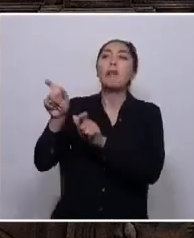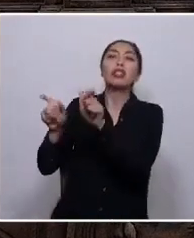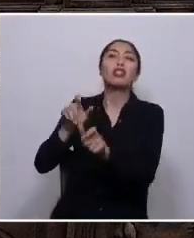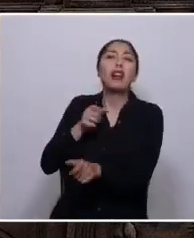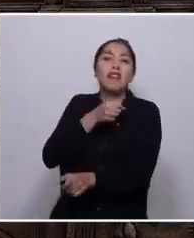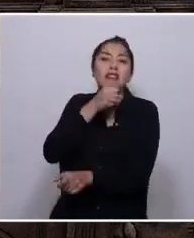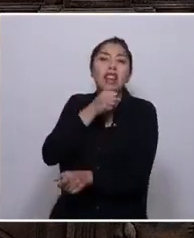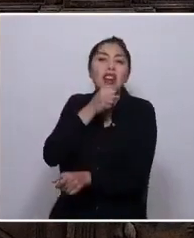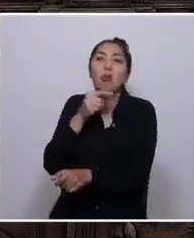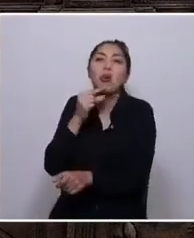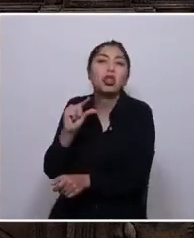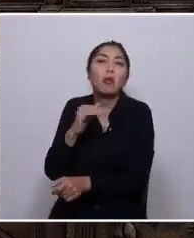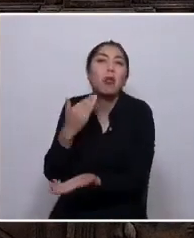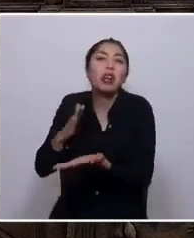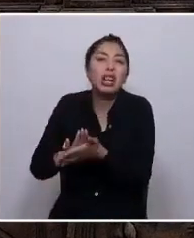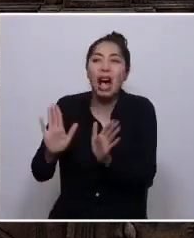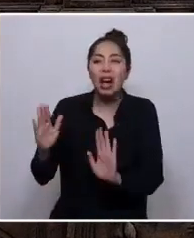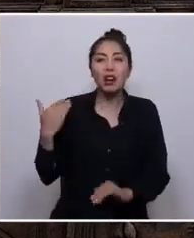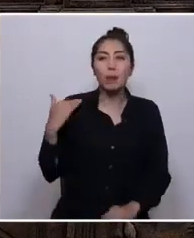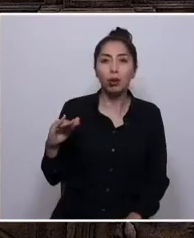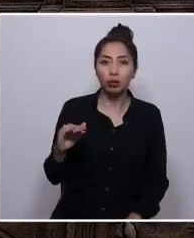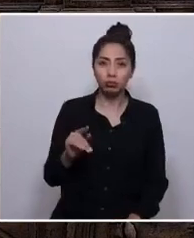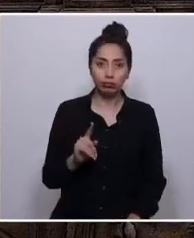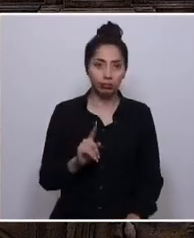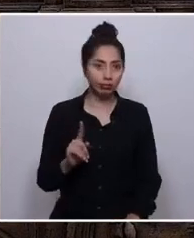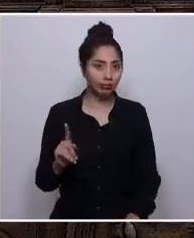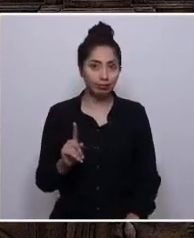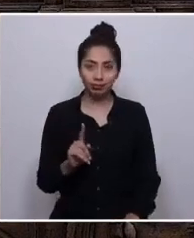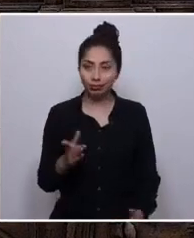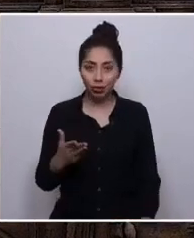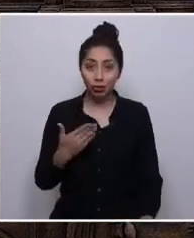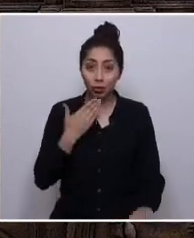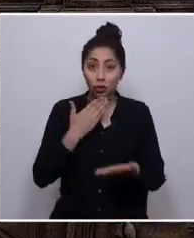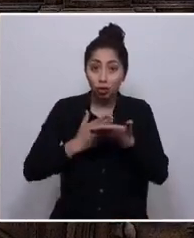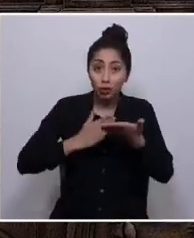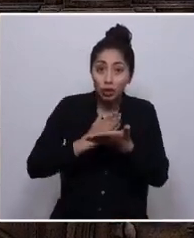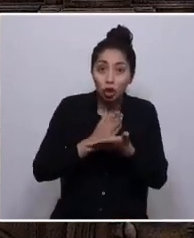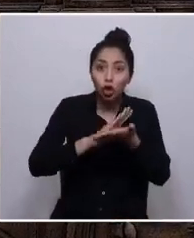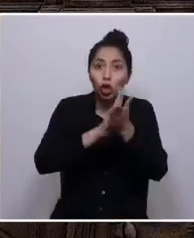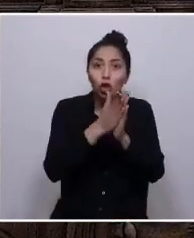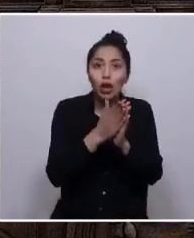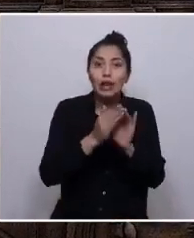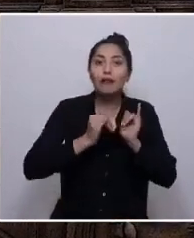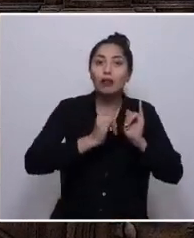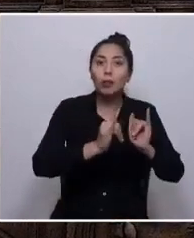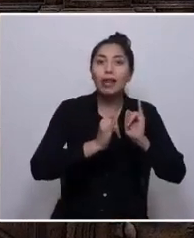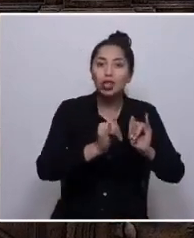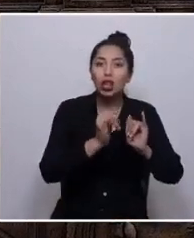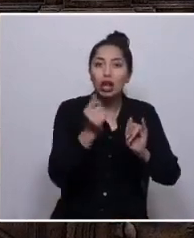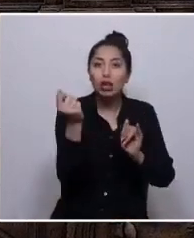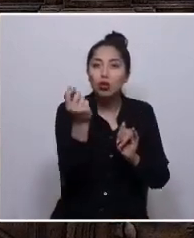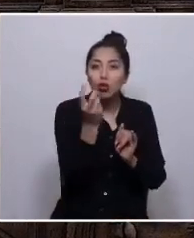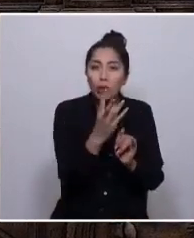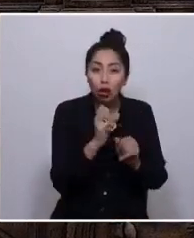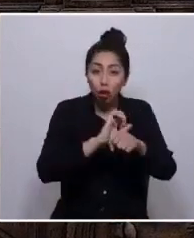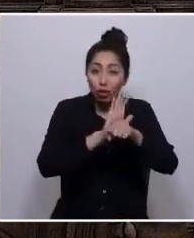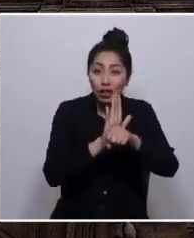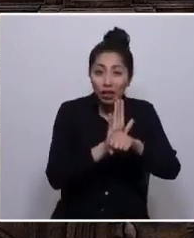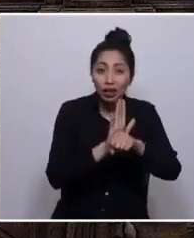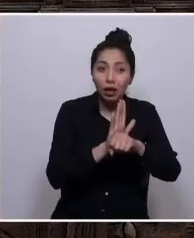crónicos y eso no fue así desde un principio se manipularon los datos no tengo dudas y con una mano en el corazón